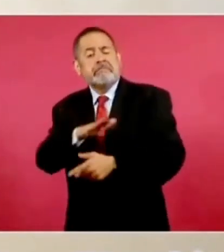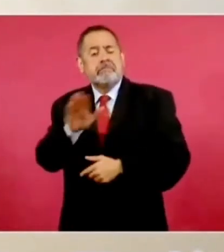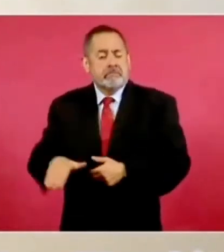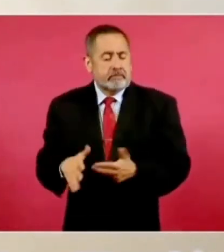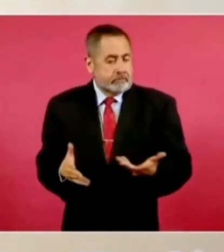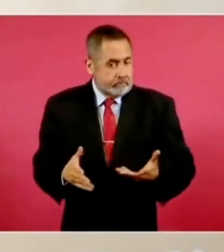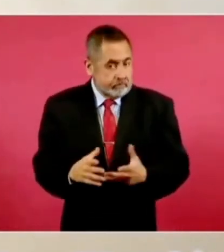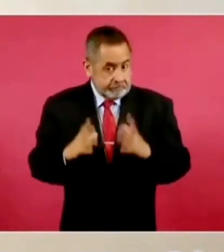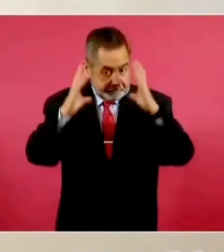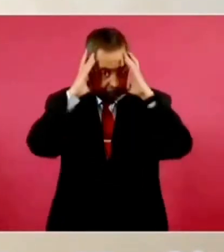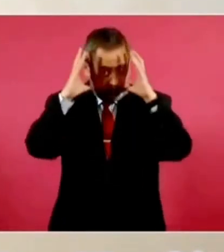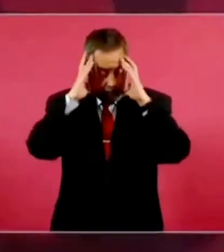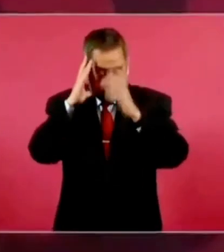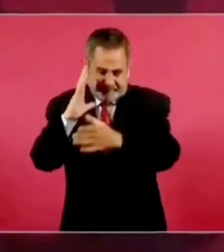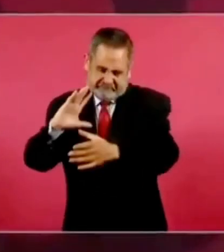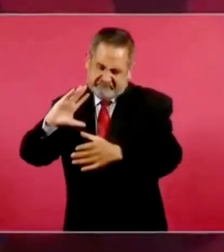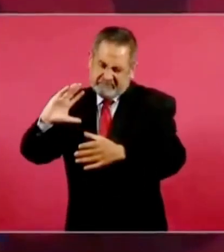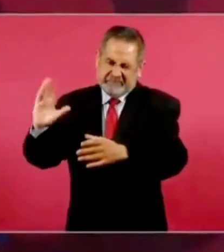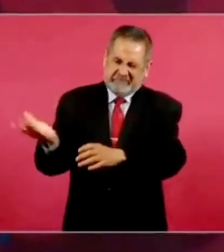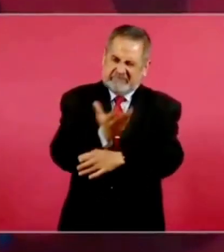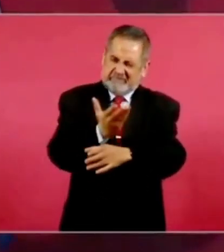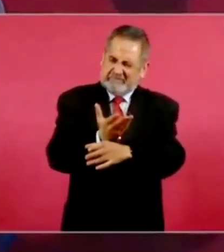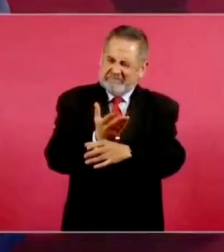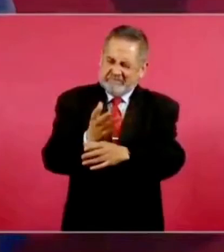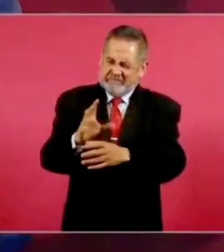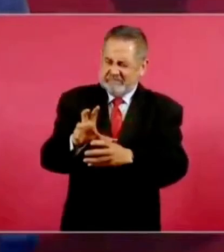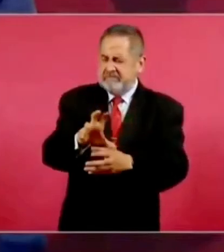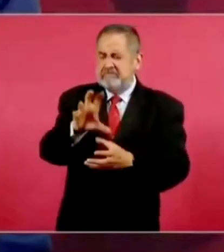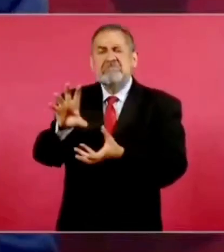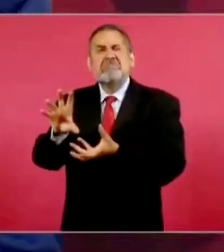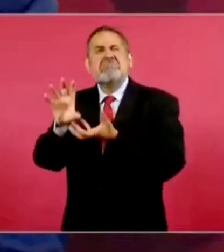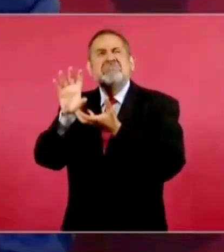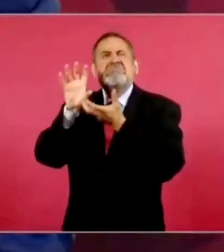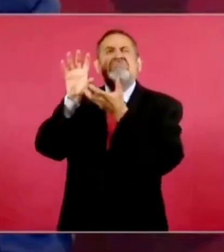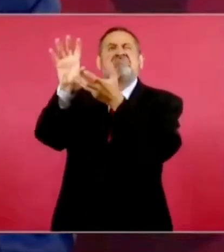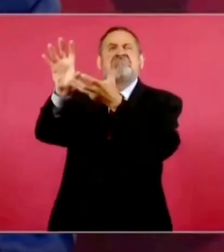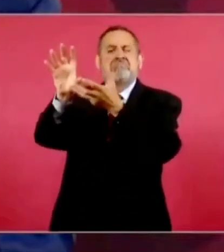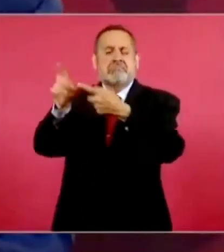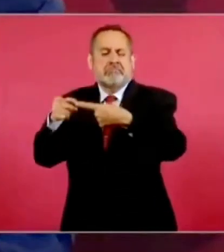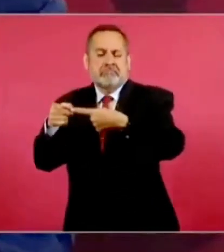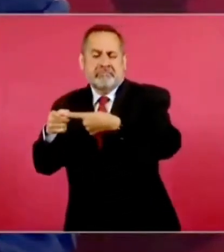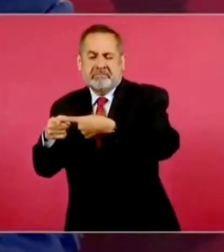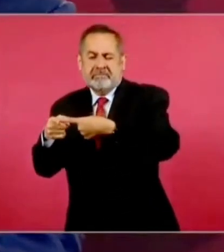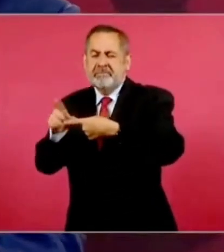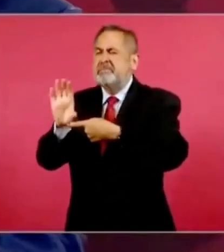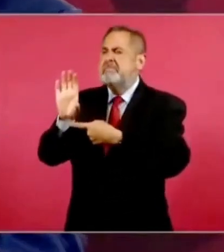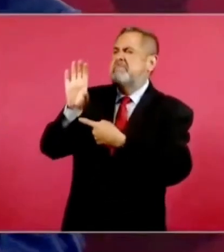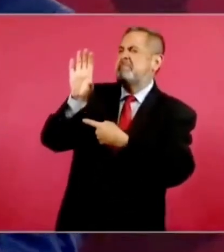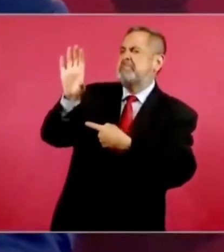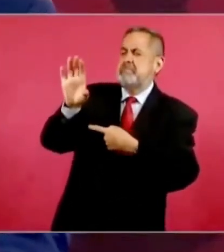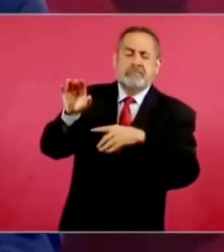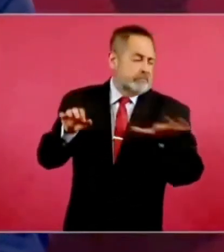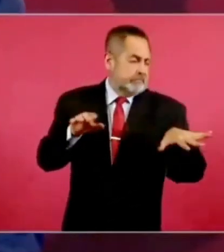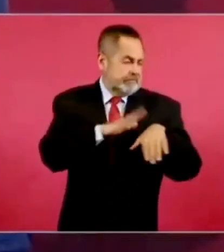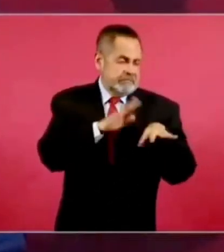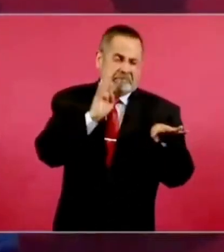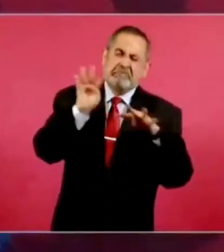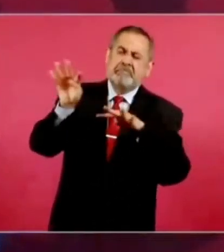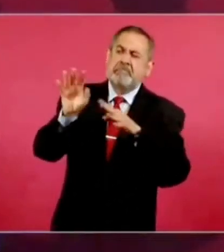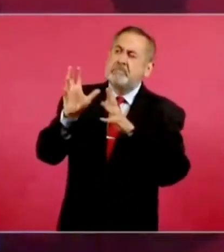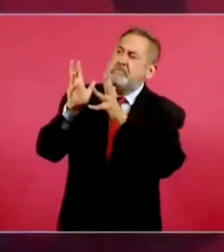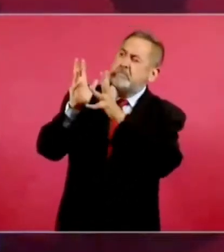Le cortan la cabeza y le exhiben como escarmiento por más de